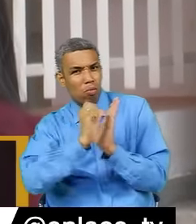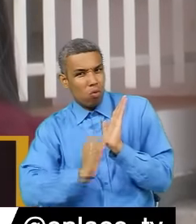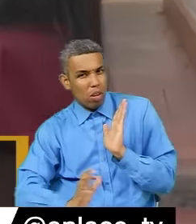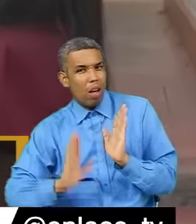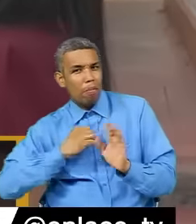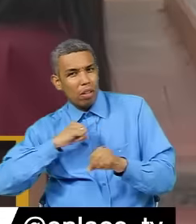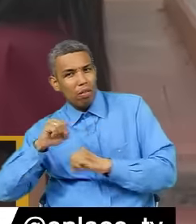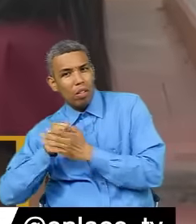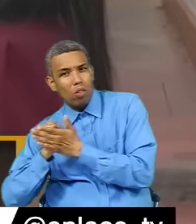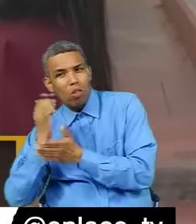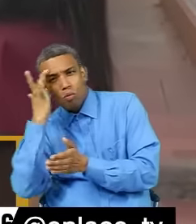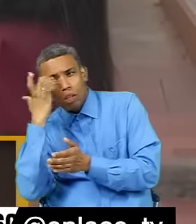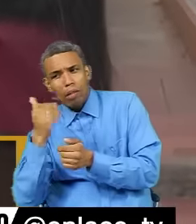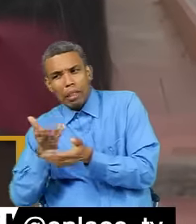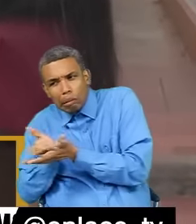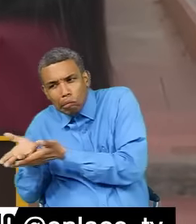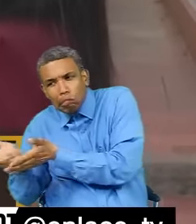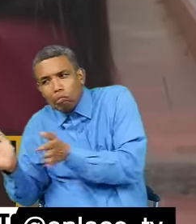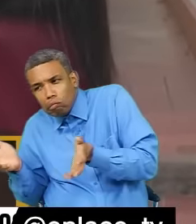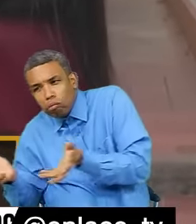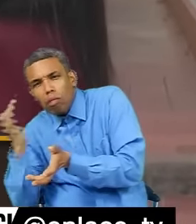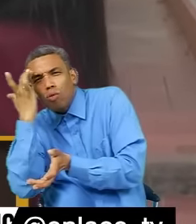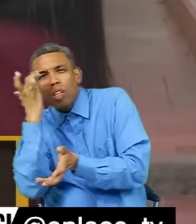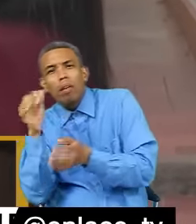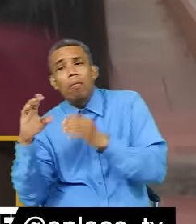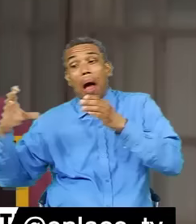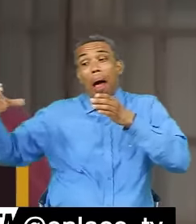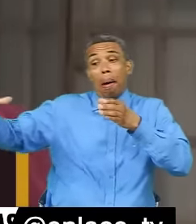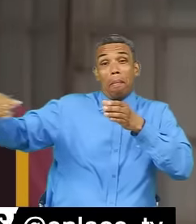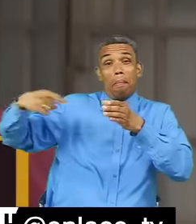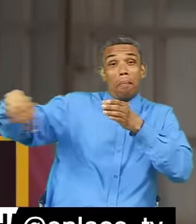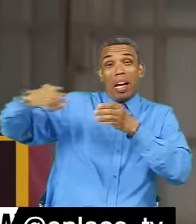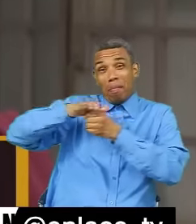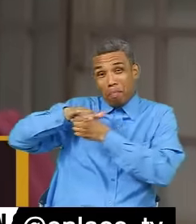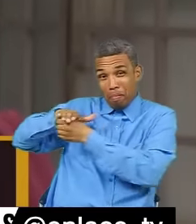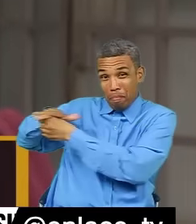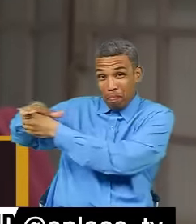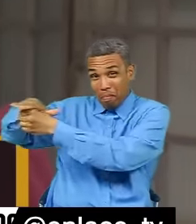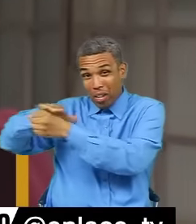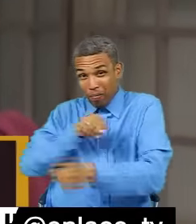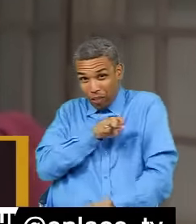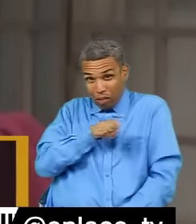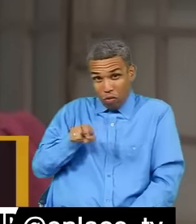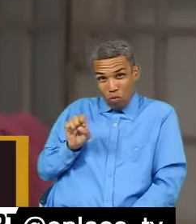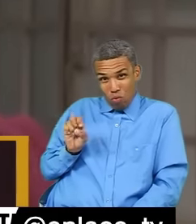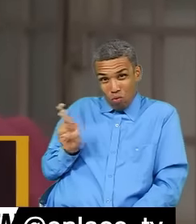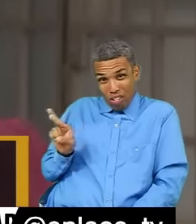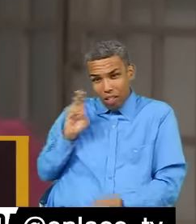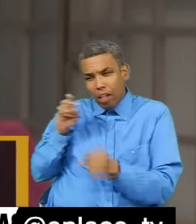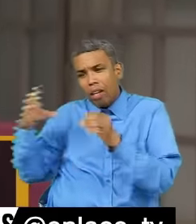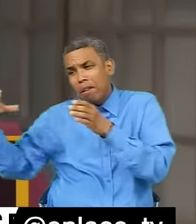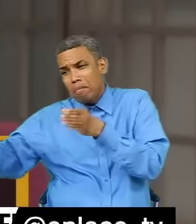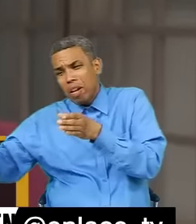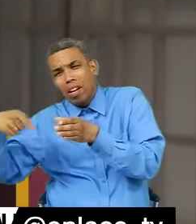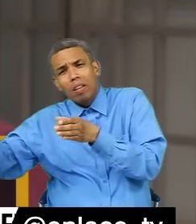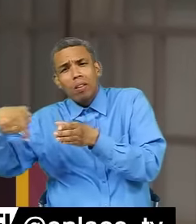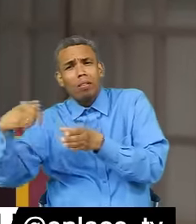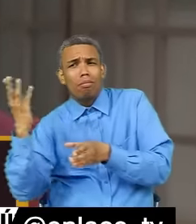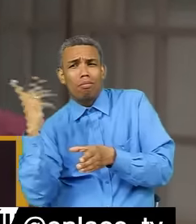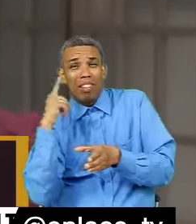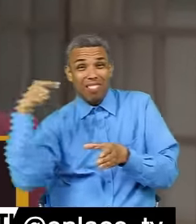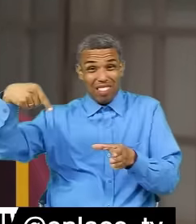aumento de suicidios y violencia intrafamiliar en este sector de Barranca Bermeja. ¿Qué se dan estos casos? Porque en Barranca Bermeja no es